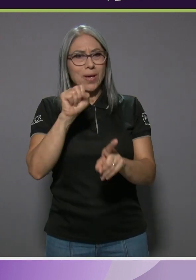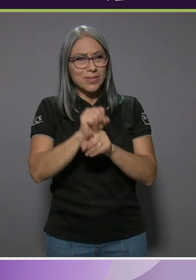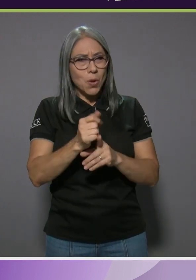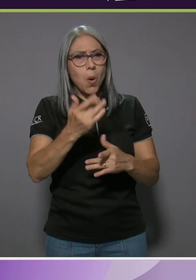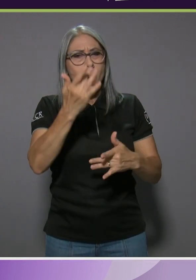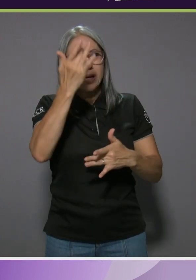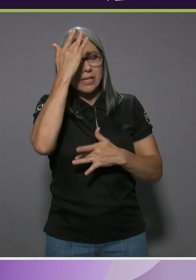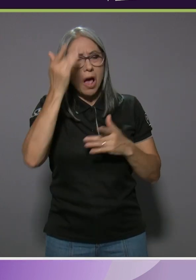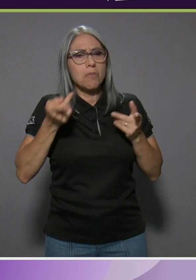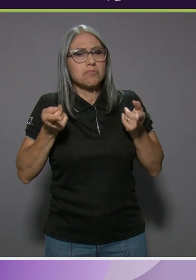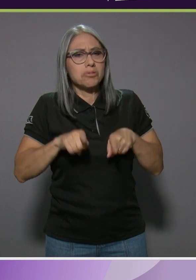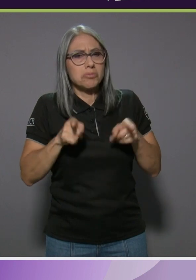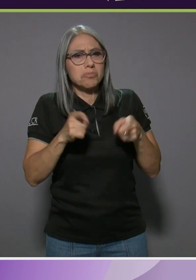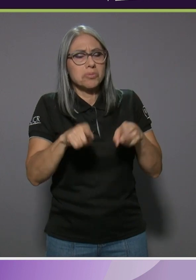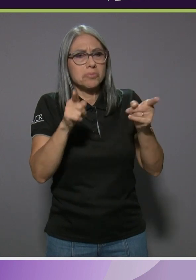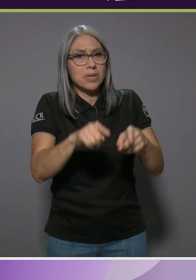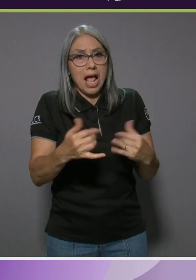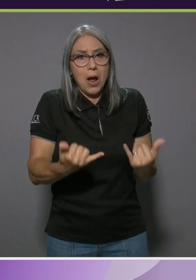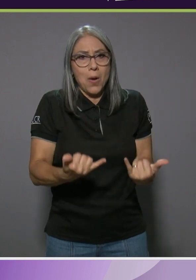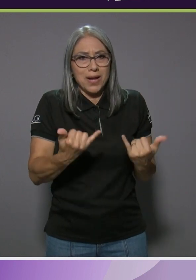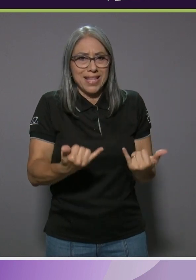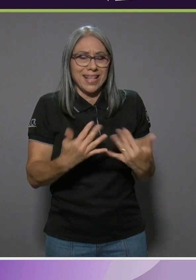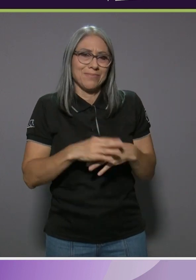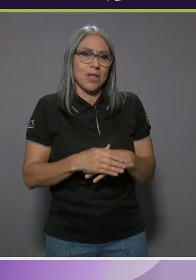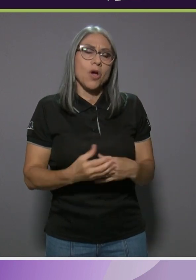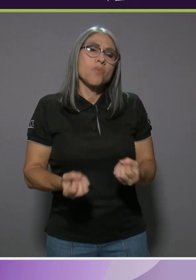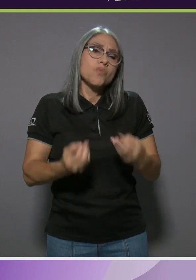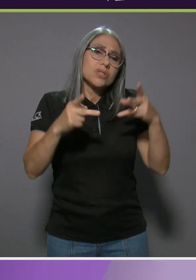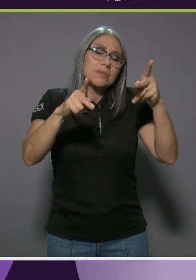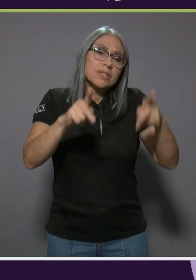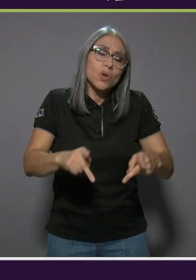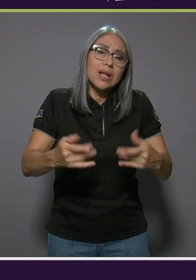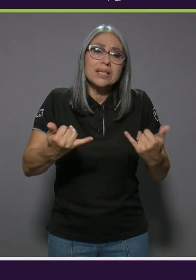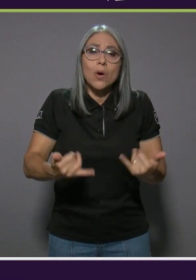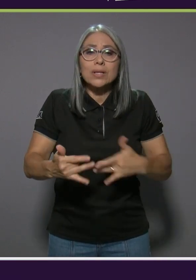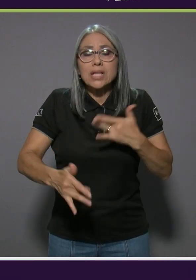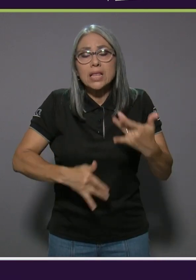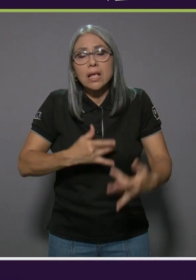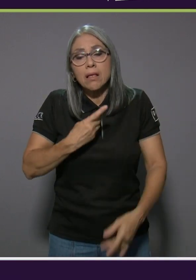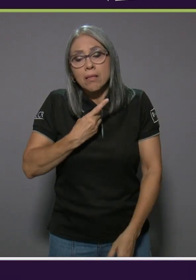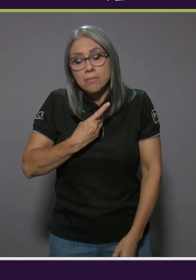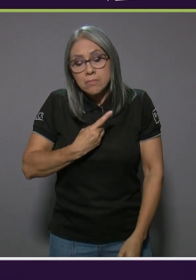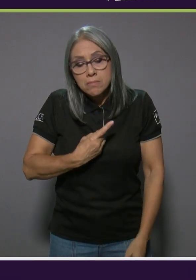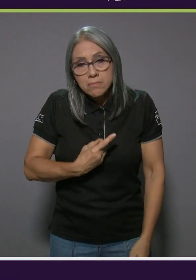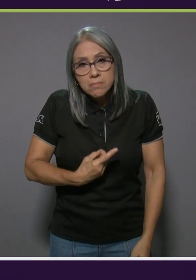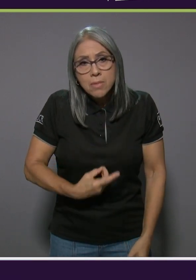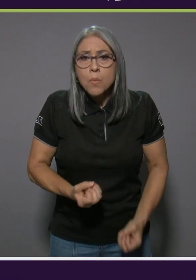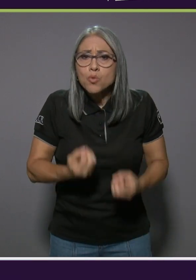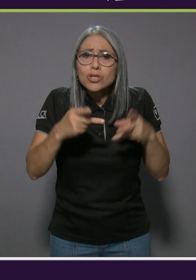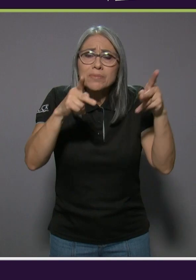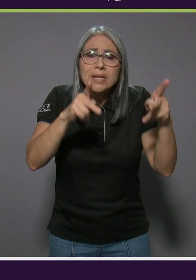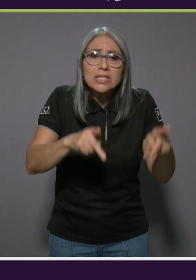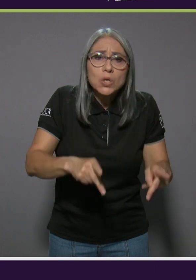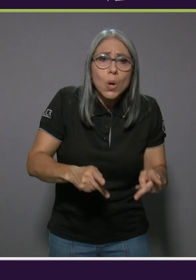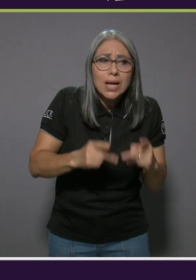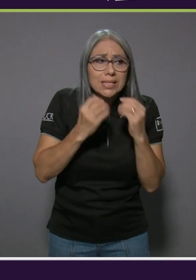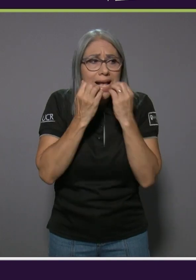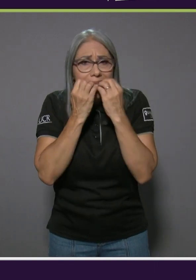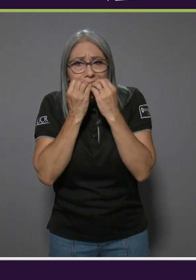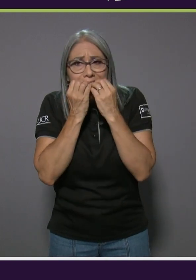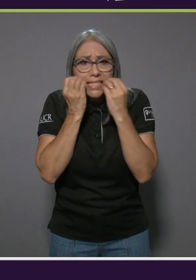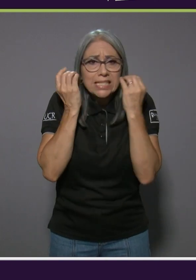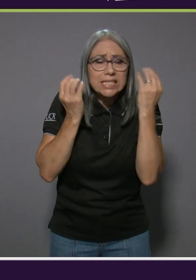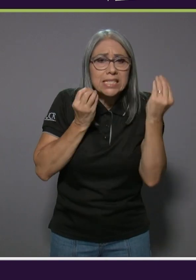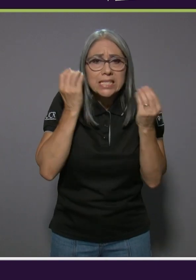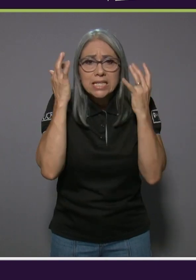estas épocas, ¿verdad? Muchas personas están deprimidas, muchas personas generan cualquier tipo de trastorno ansioso y eso